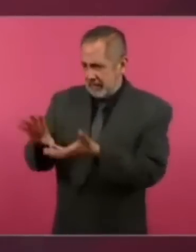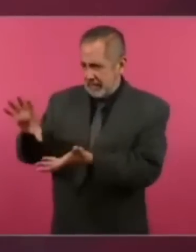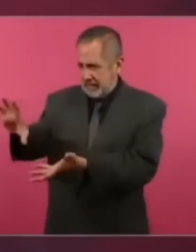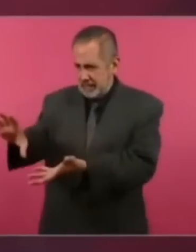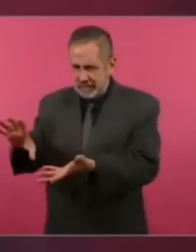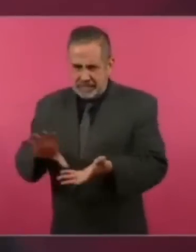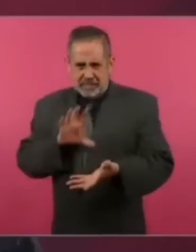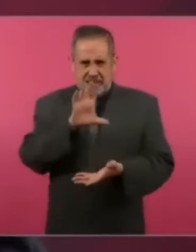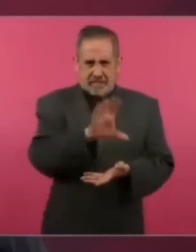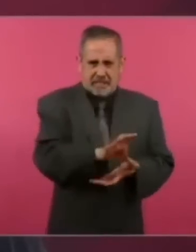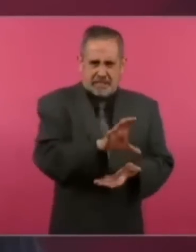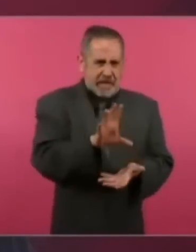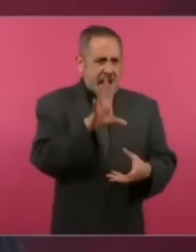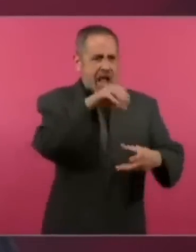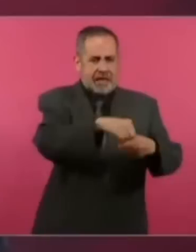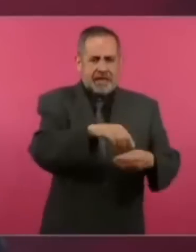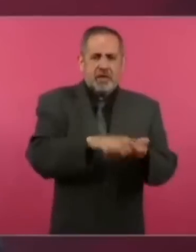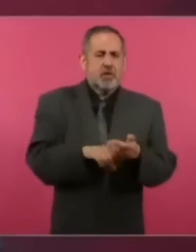a las AFORES.